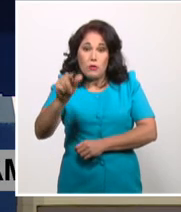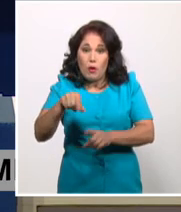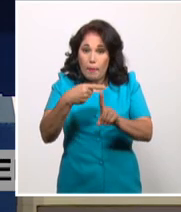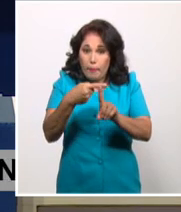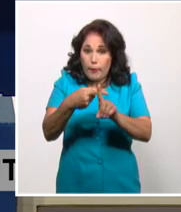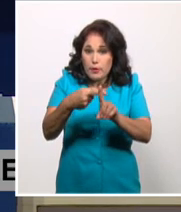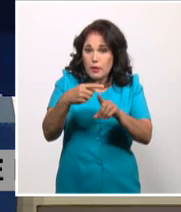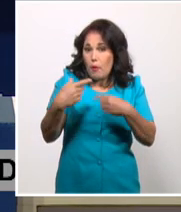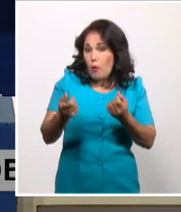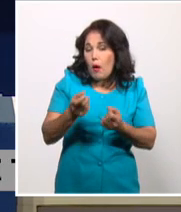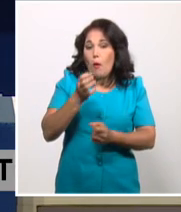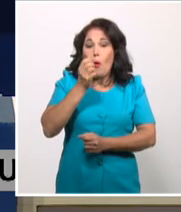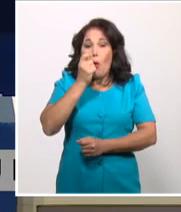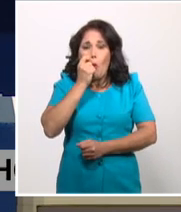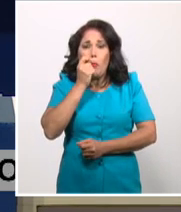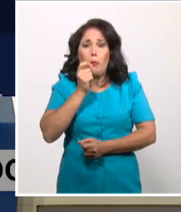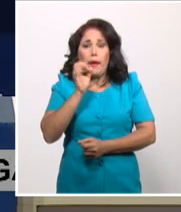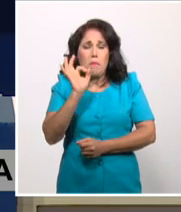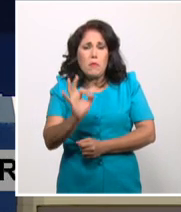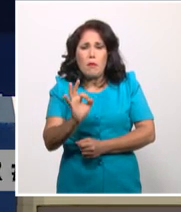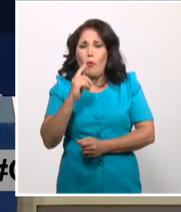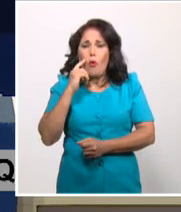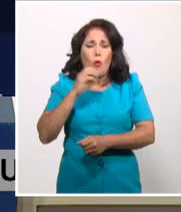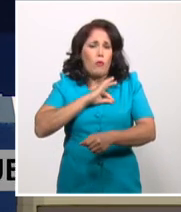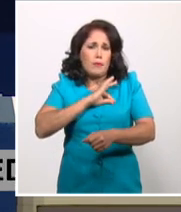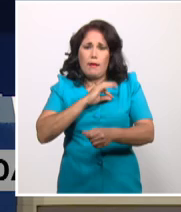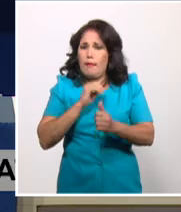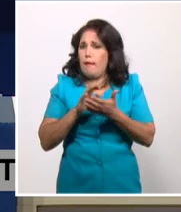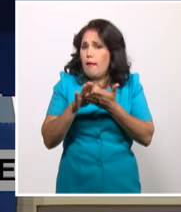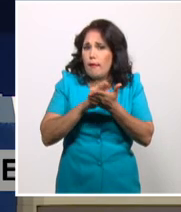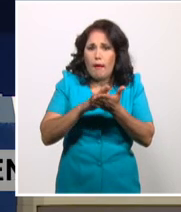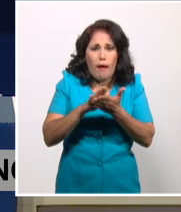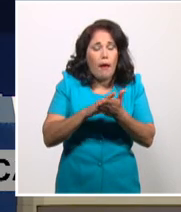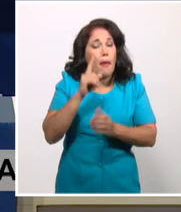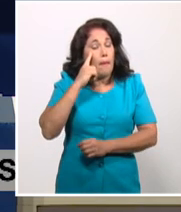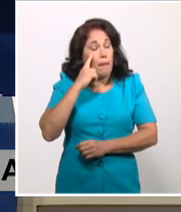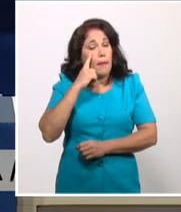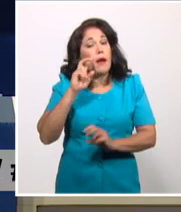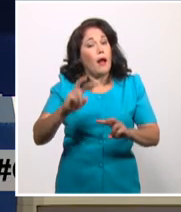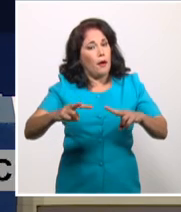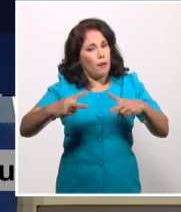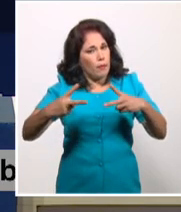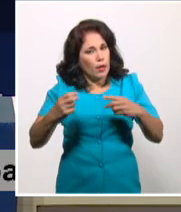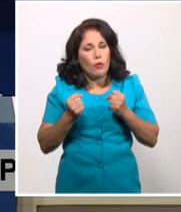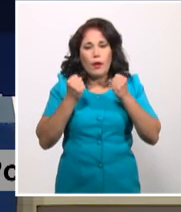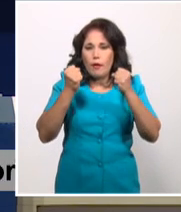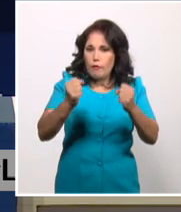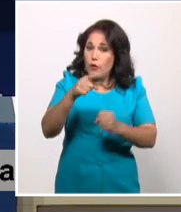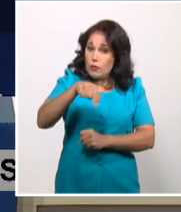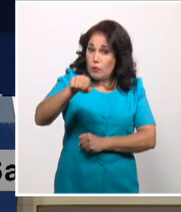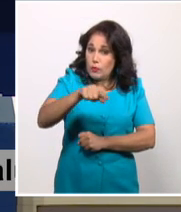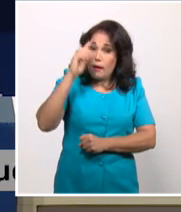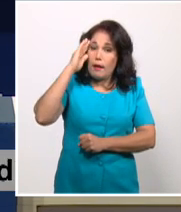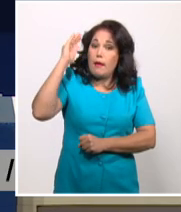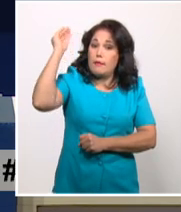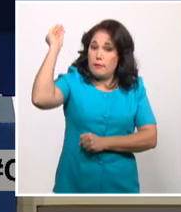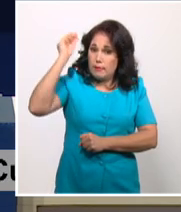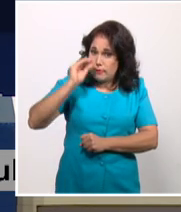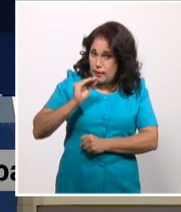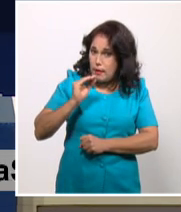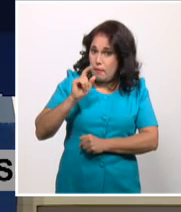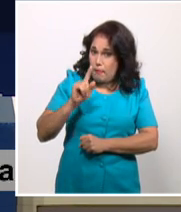fueron asintomáticos. No pierdo la oportunidad para reforzar este dato de